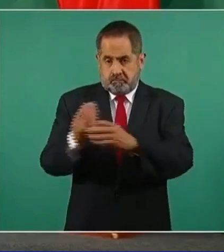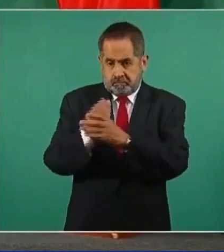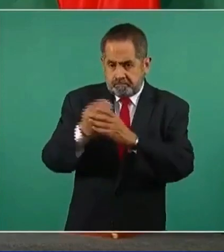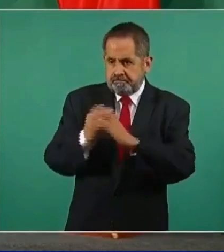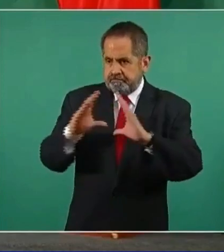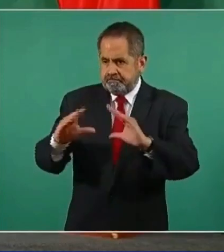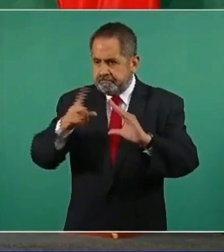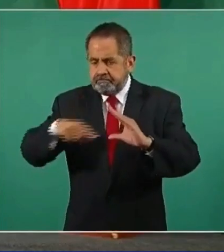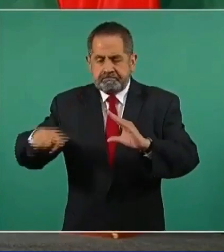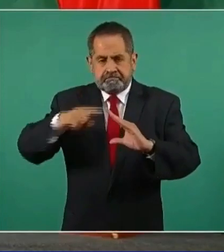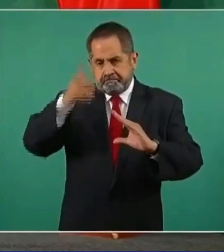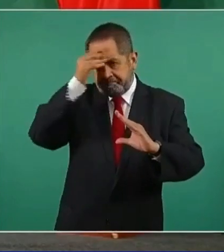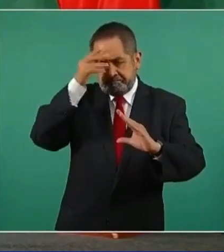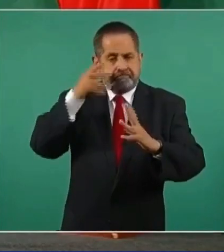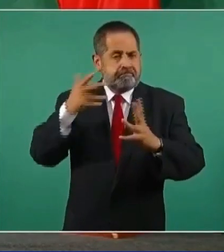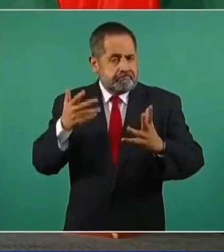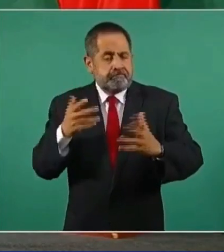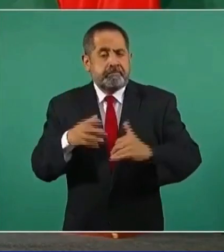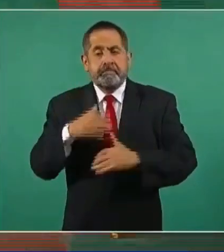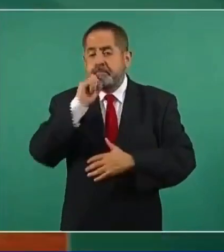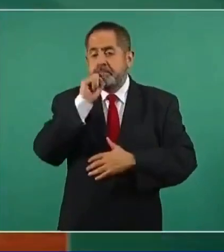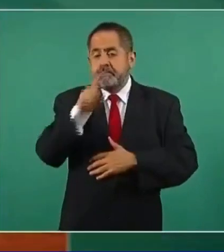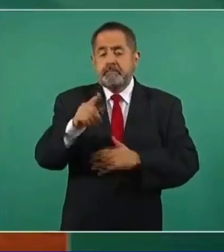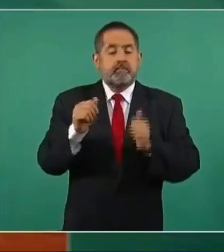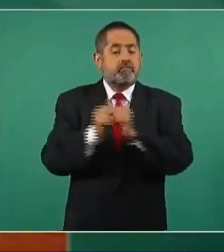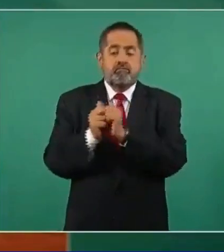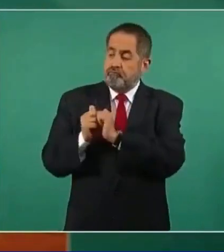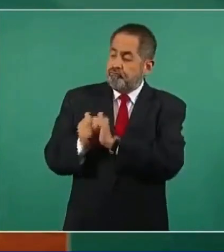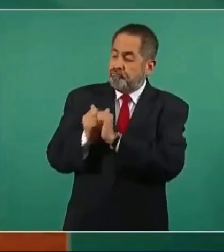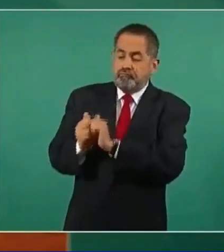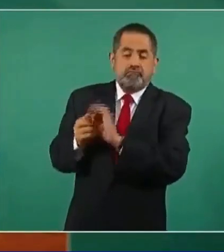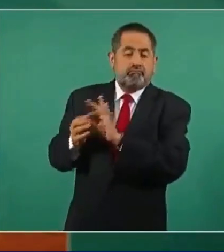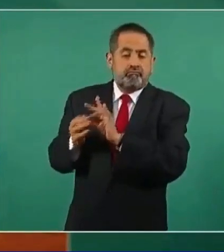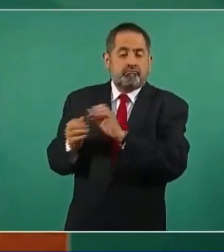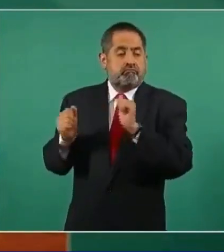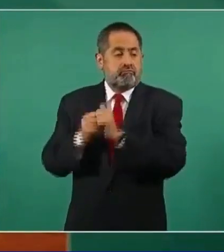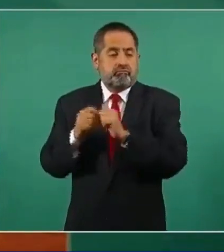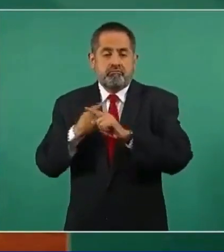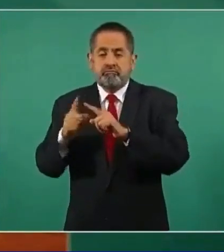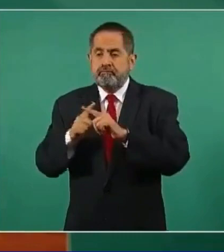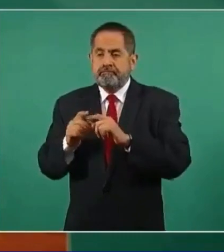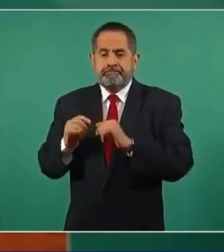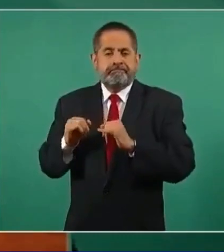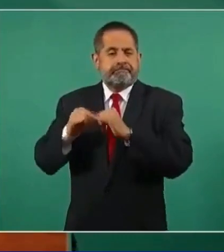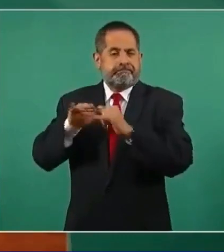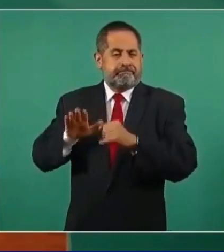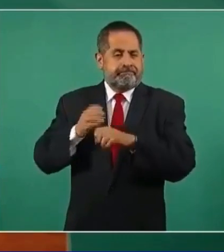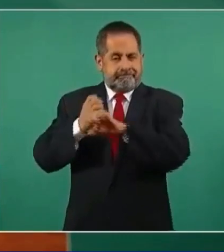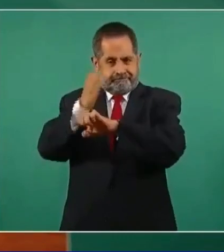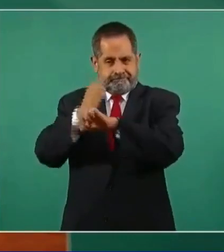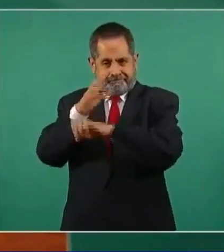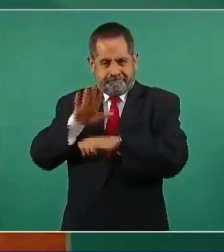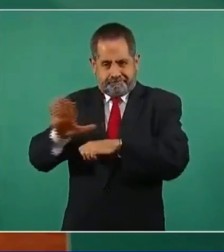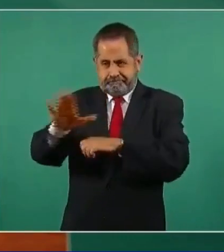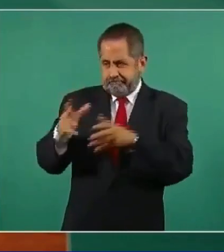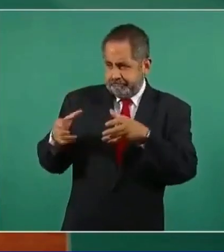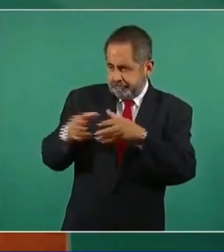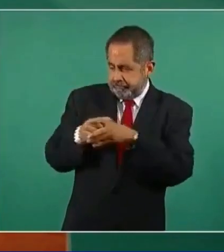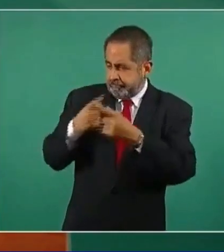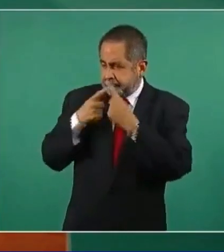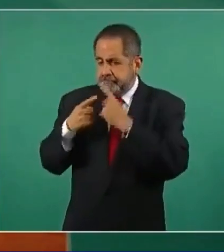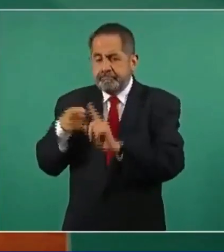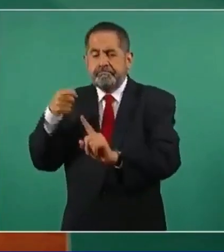pero sobre todo estamos haciéndolo de la mano de las instancias locales y poniendo al centro